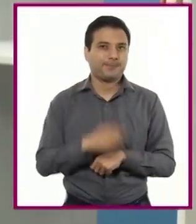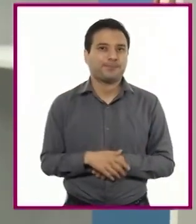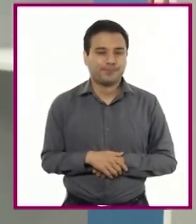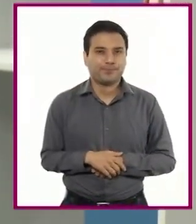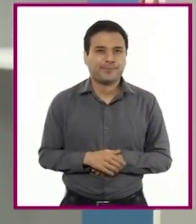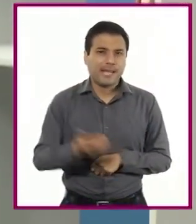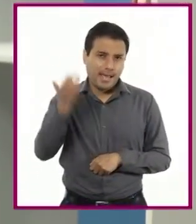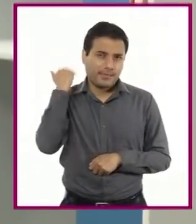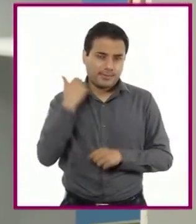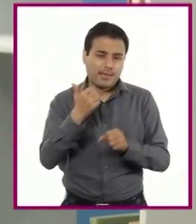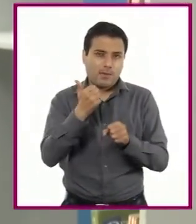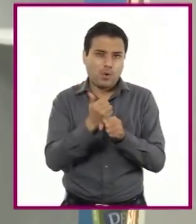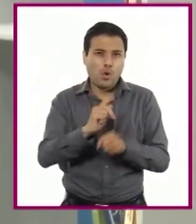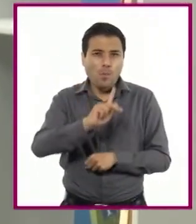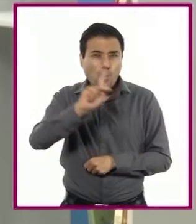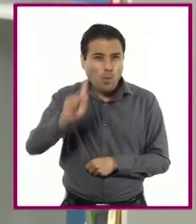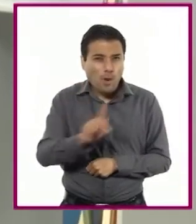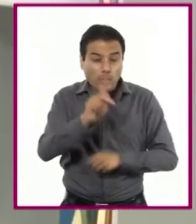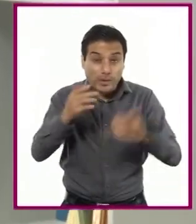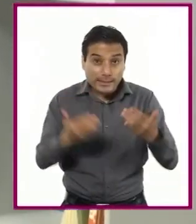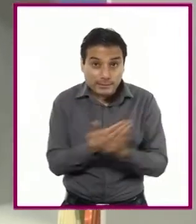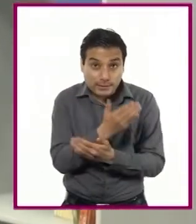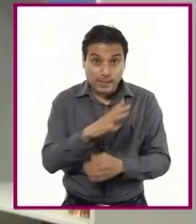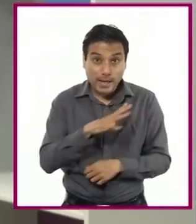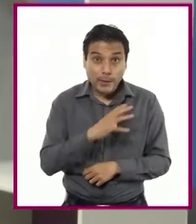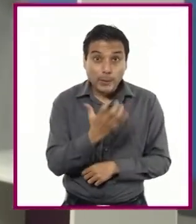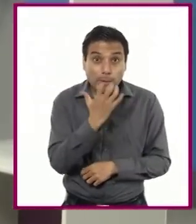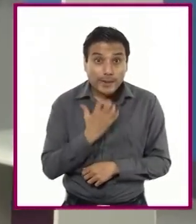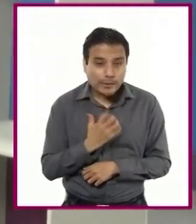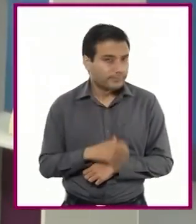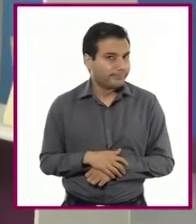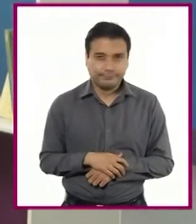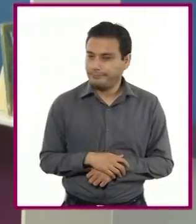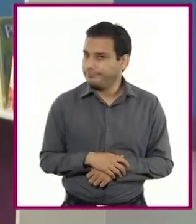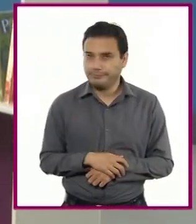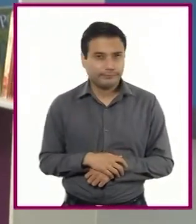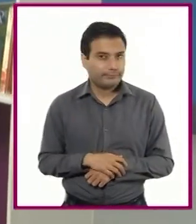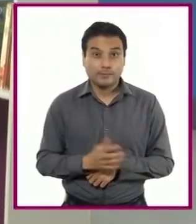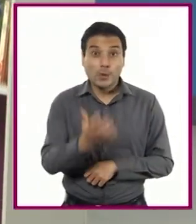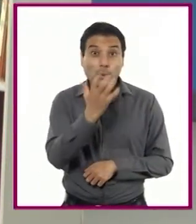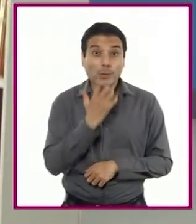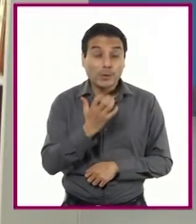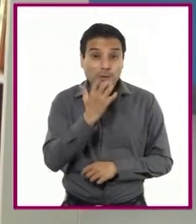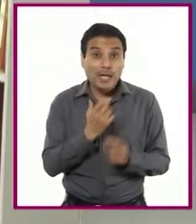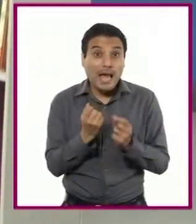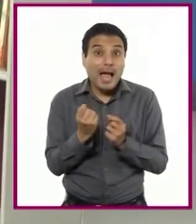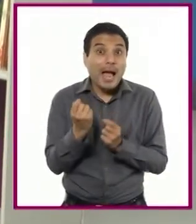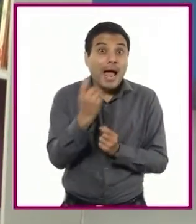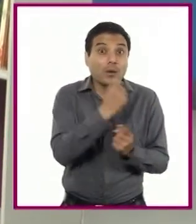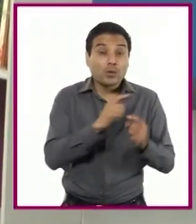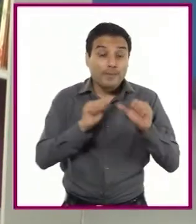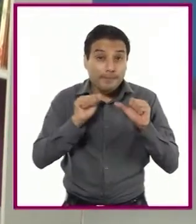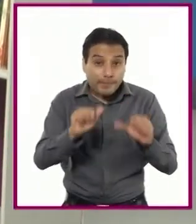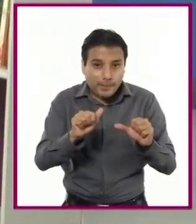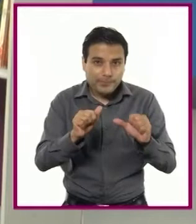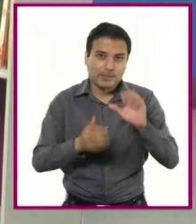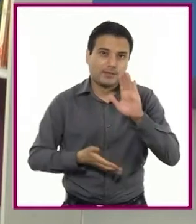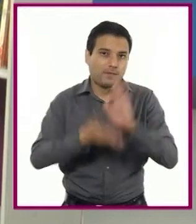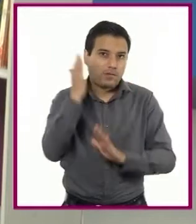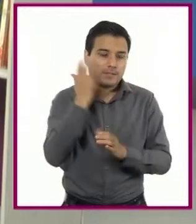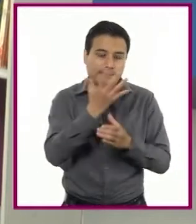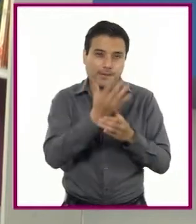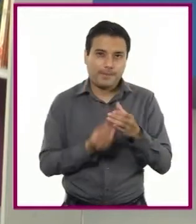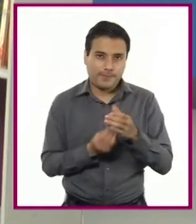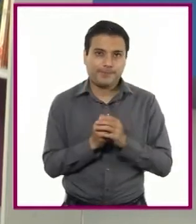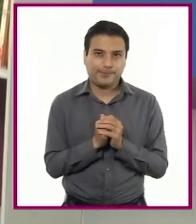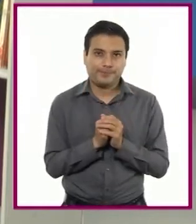mi abuelo nació no quedan más judíos, ni uno. Los pocos que sobrevivieron se fueron. Lo que acostumbraba